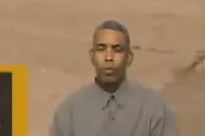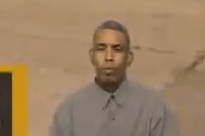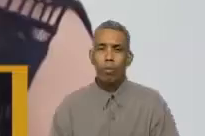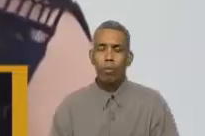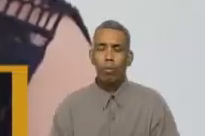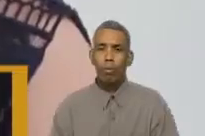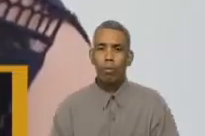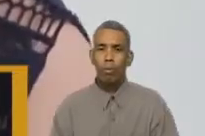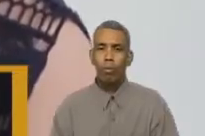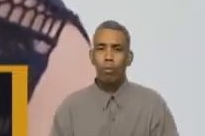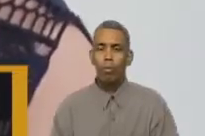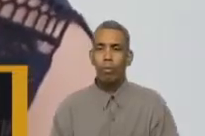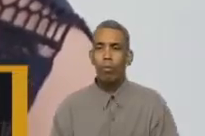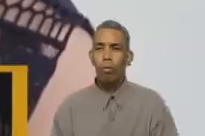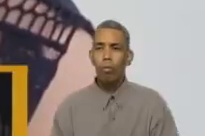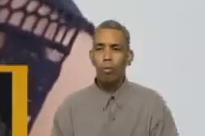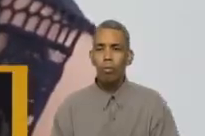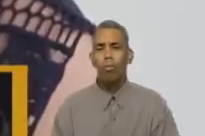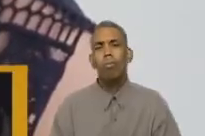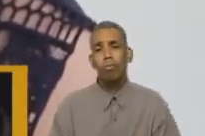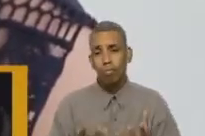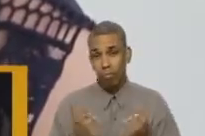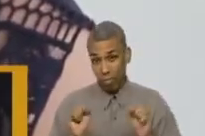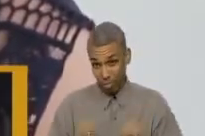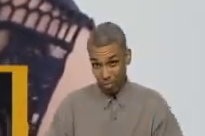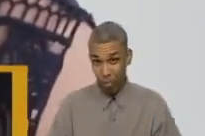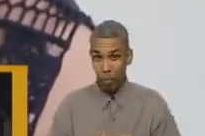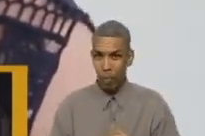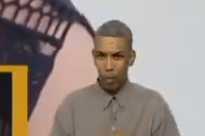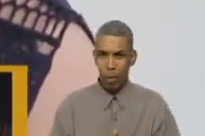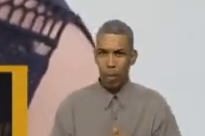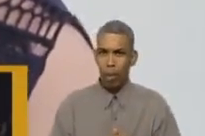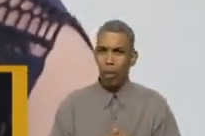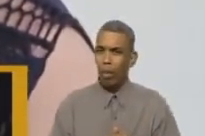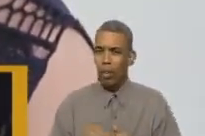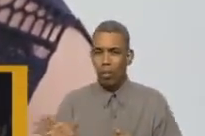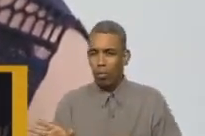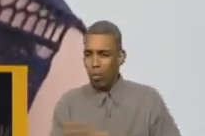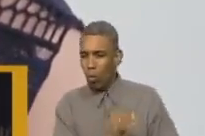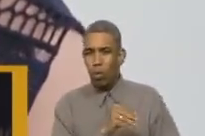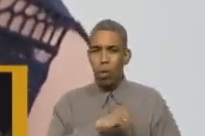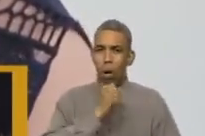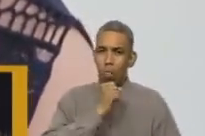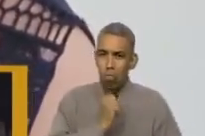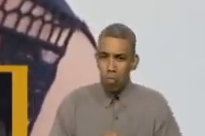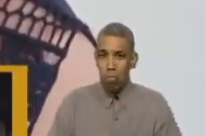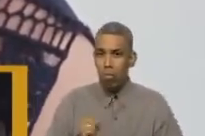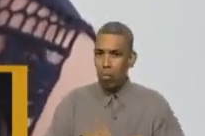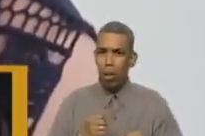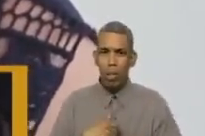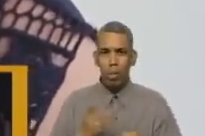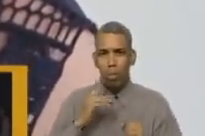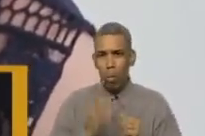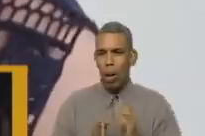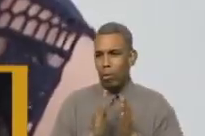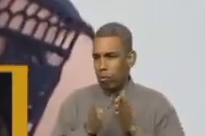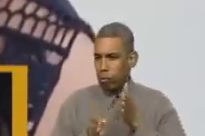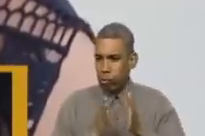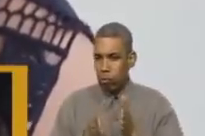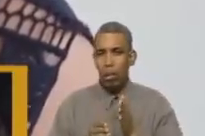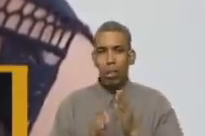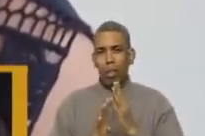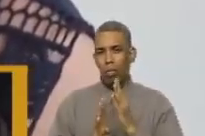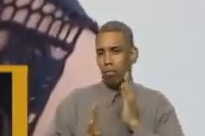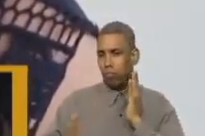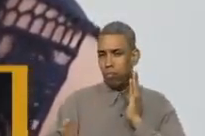ciudad. La idea es que podamos cumplir la efectividad del 100% para poder mirar si nos pueden abrir otros puntos